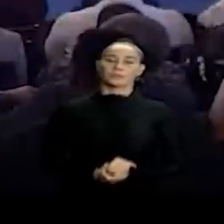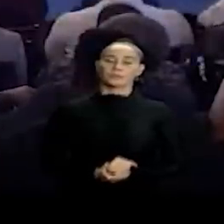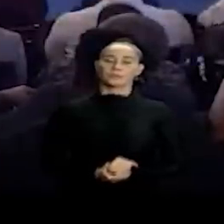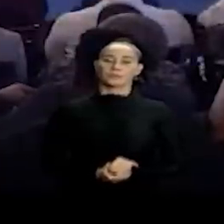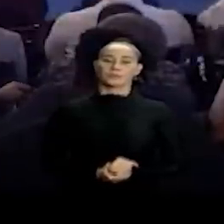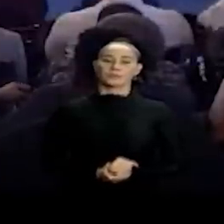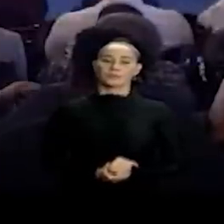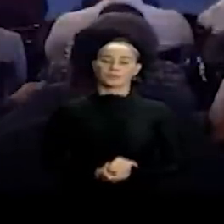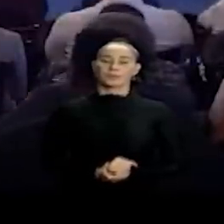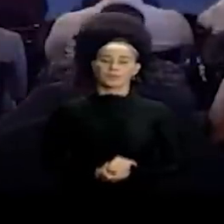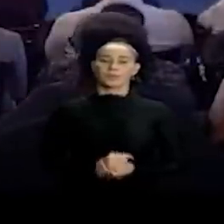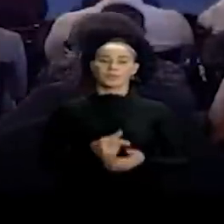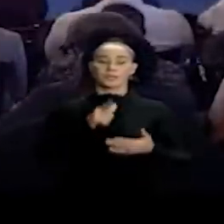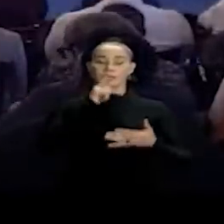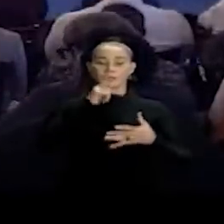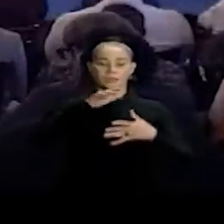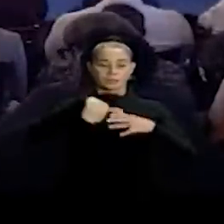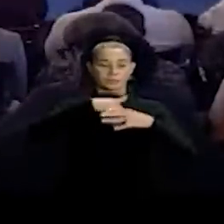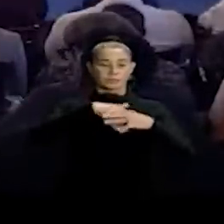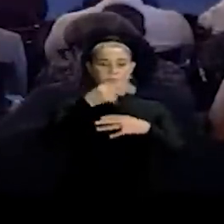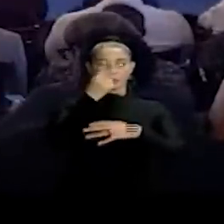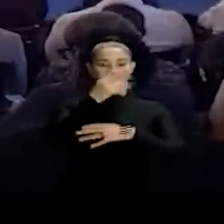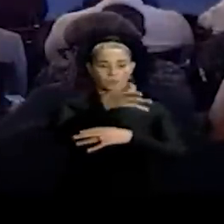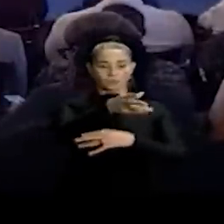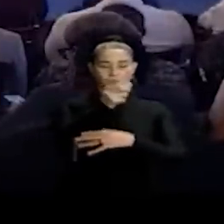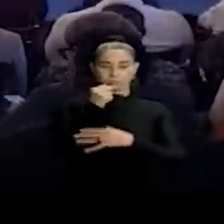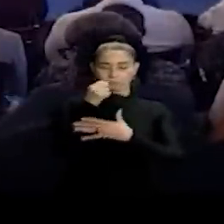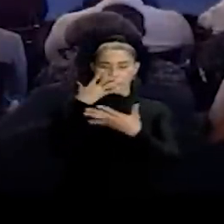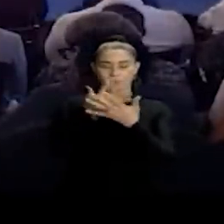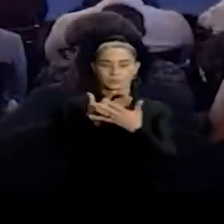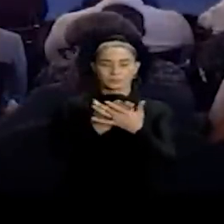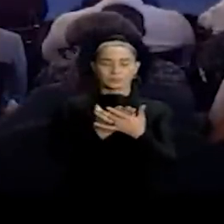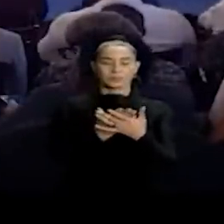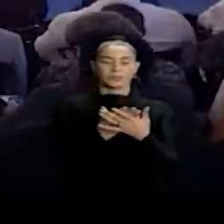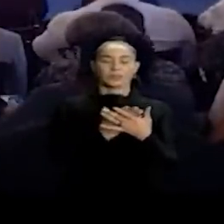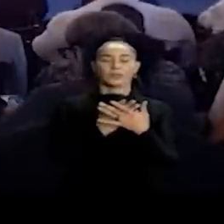De los que participaron, ya hay dos detenidos,